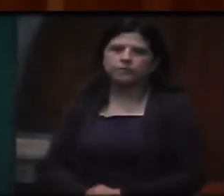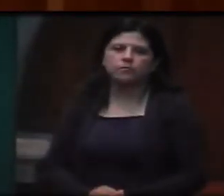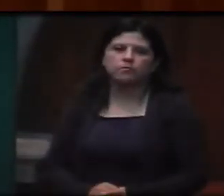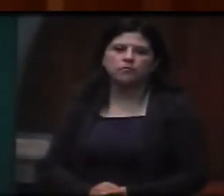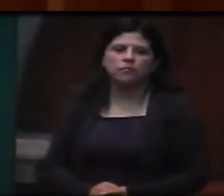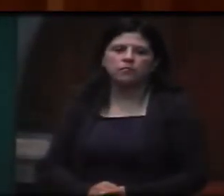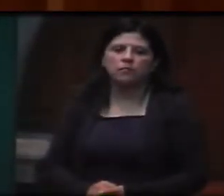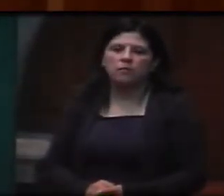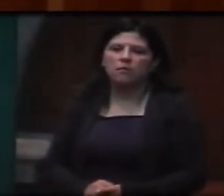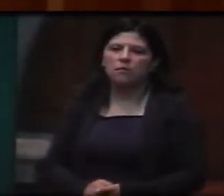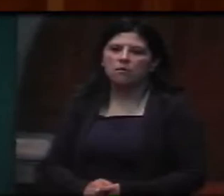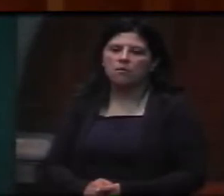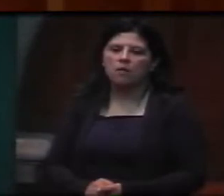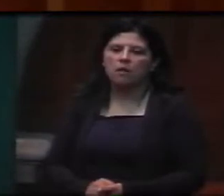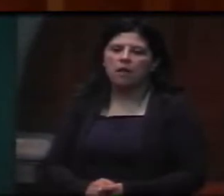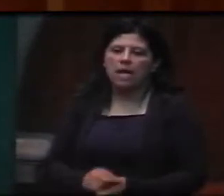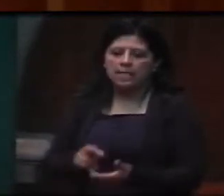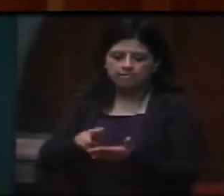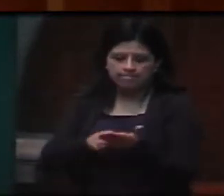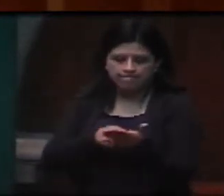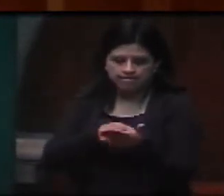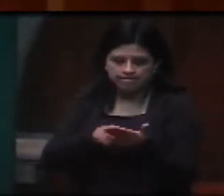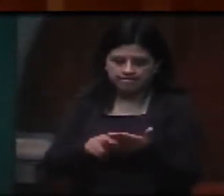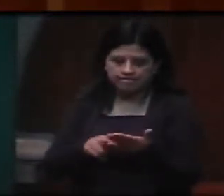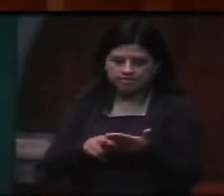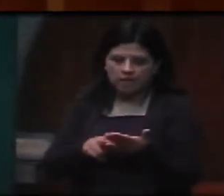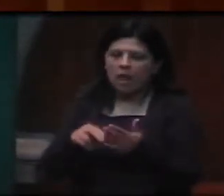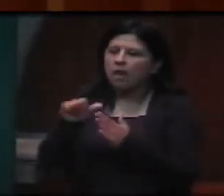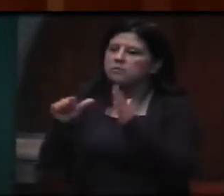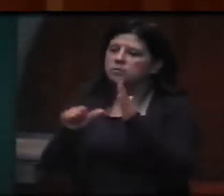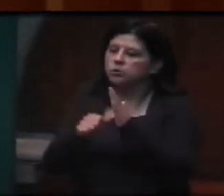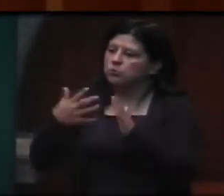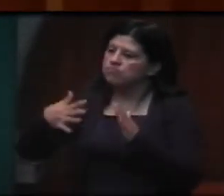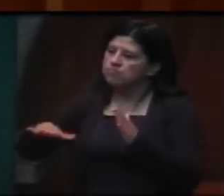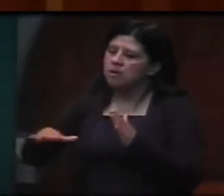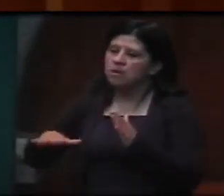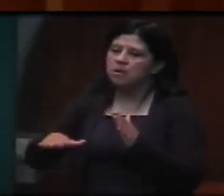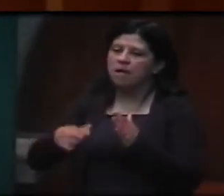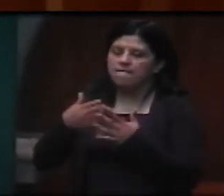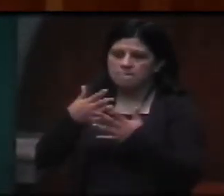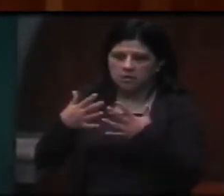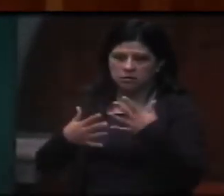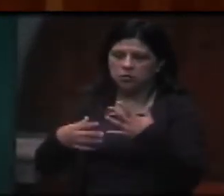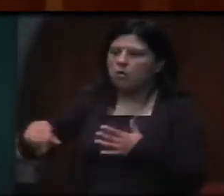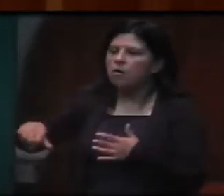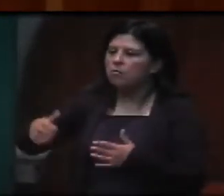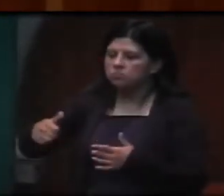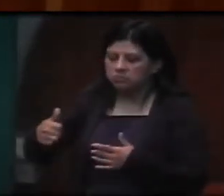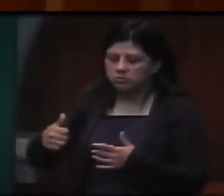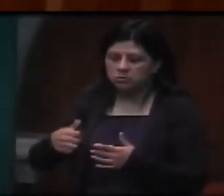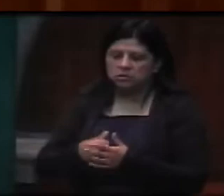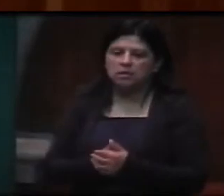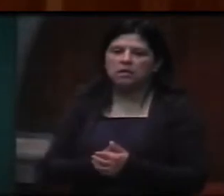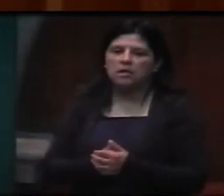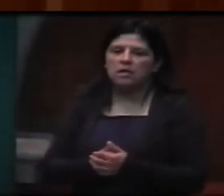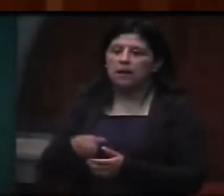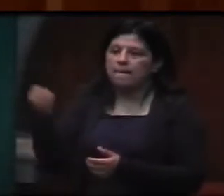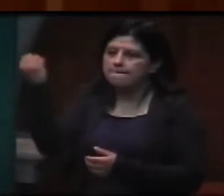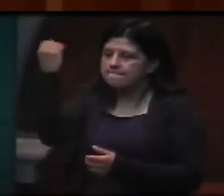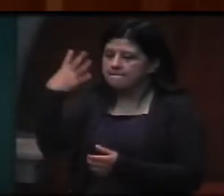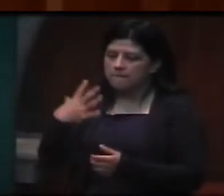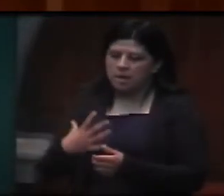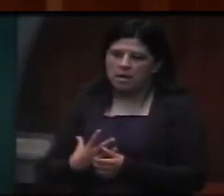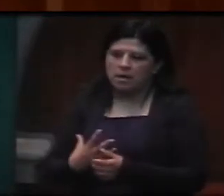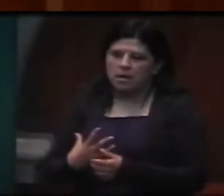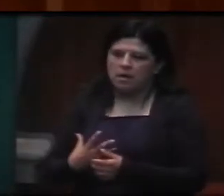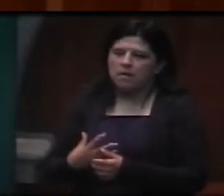Se reforma fracción 10 al artículo 11 del Reglamento de Comunicación Social e Imagen Institucional